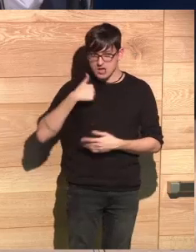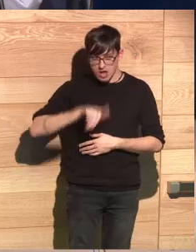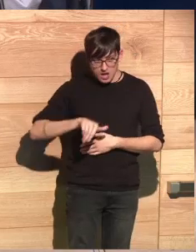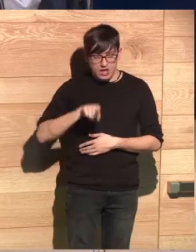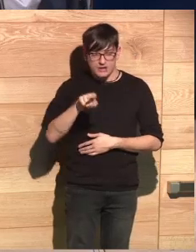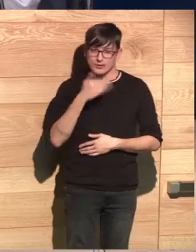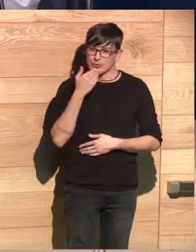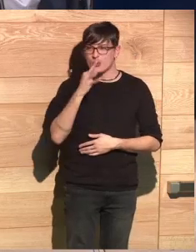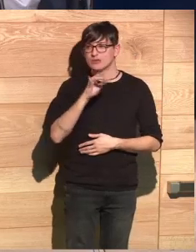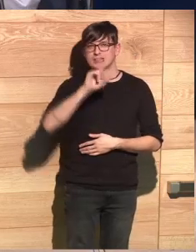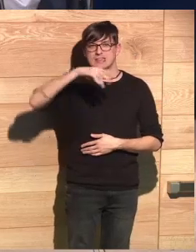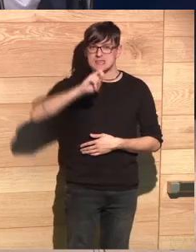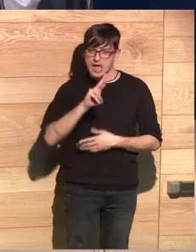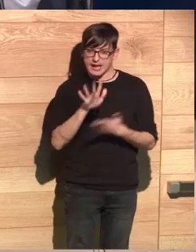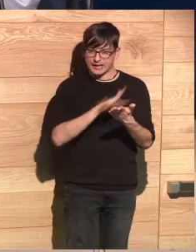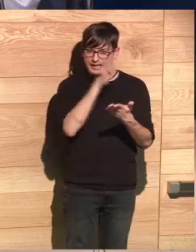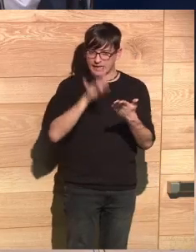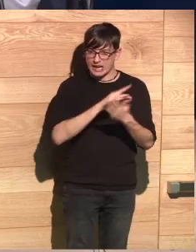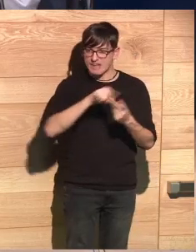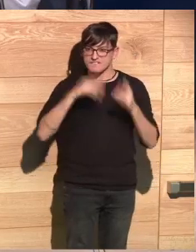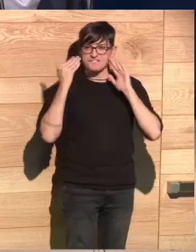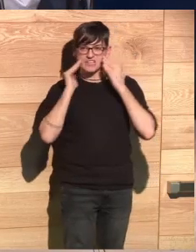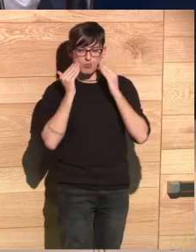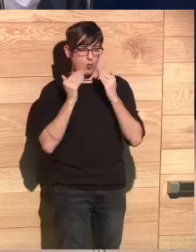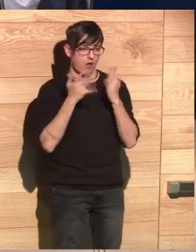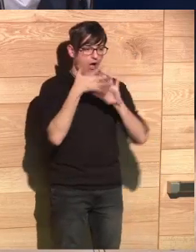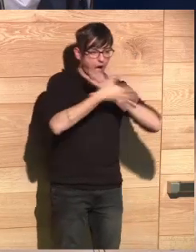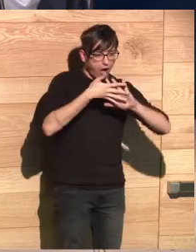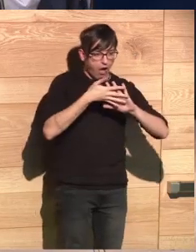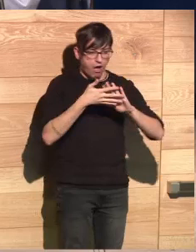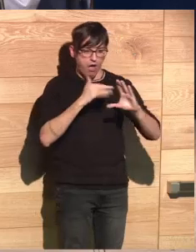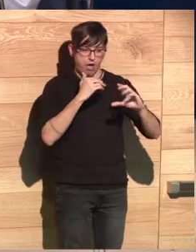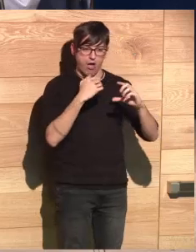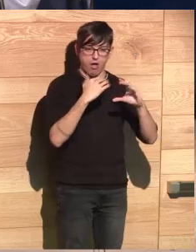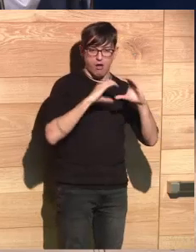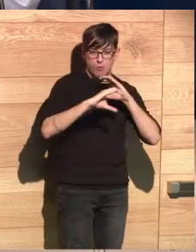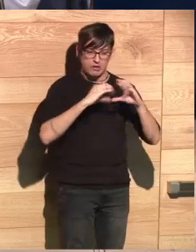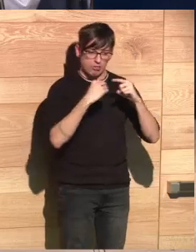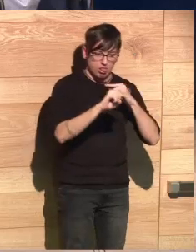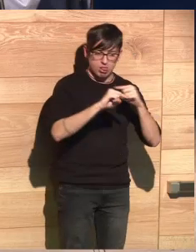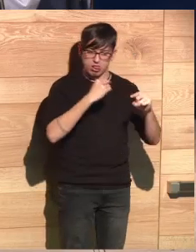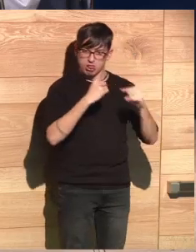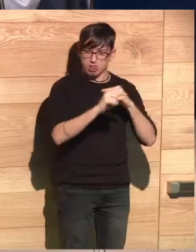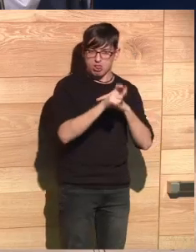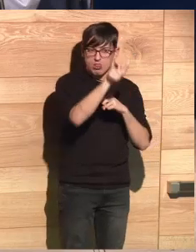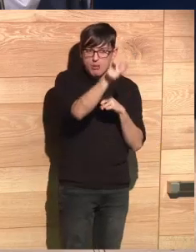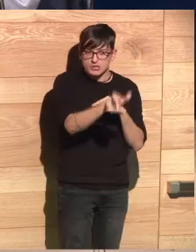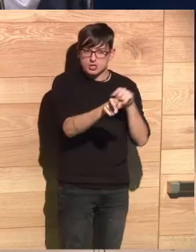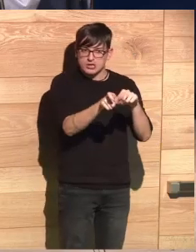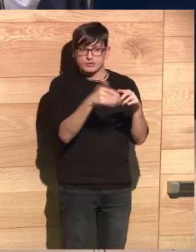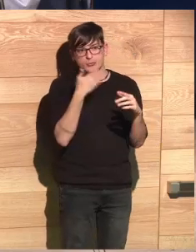Ese Tinder, ese Facebook, ese decir que estás hablando con alguien con quien en realidad te estás texteando, ¿no? Que